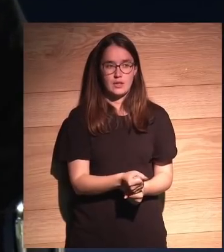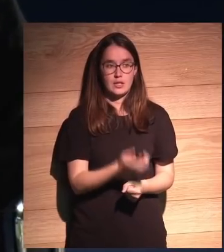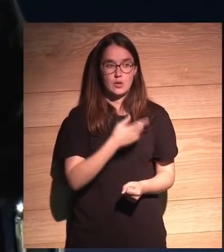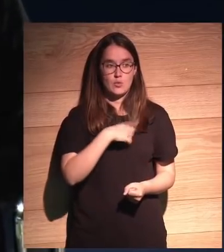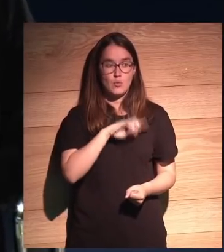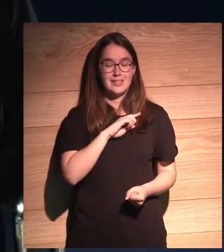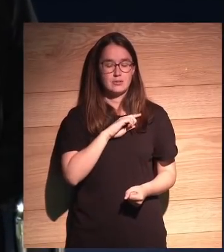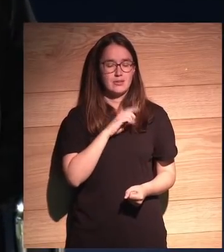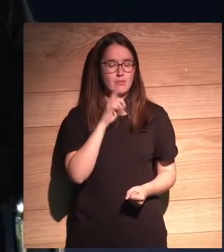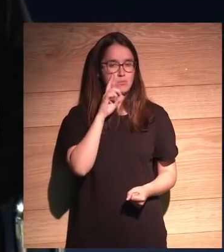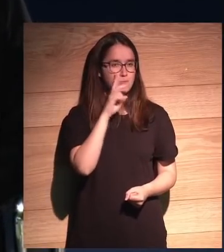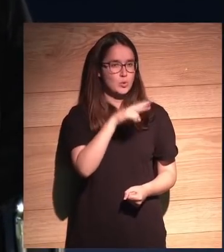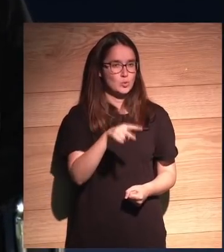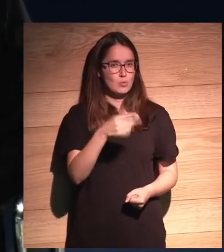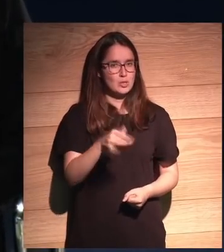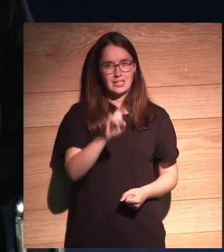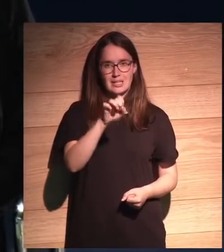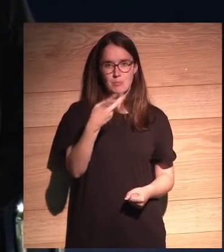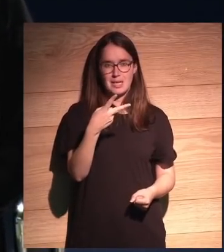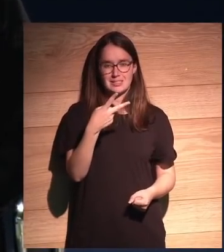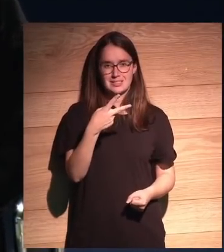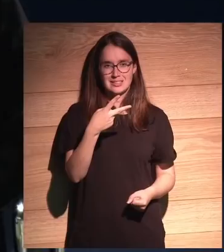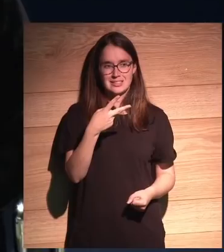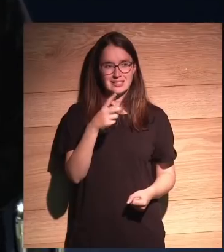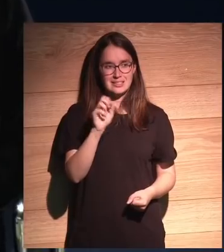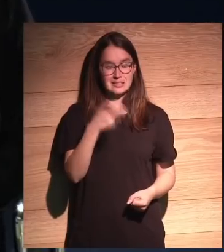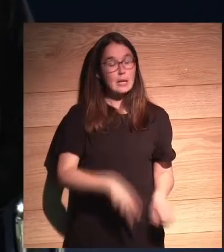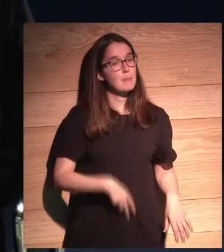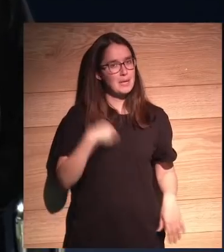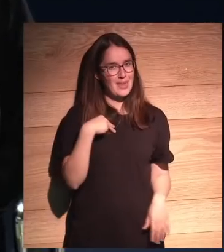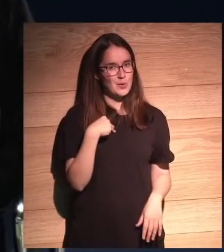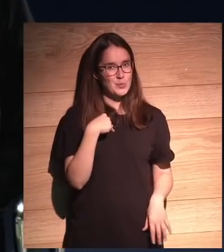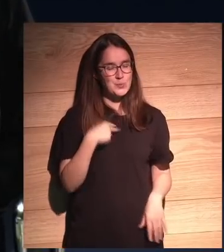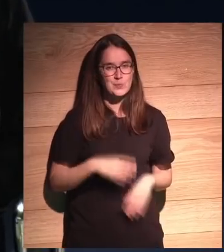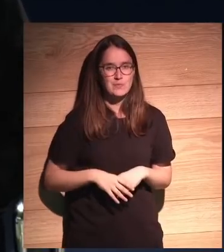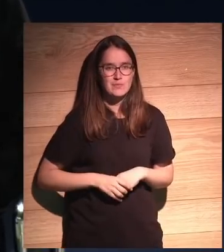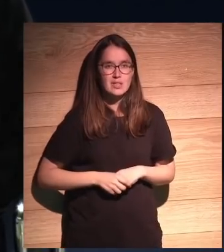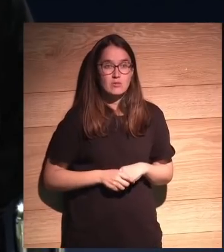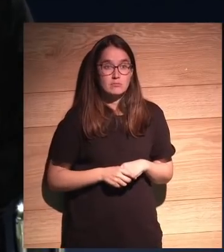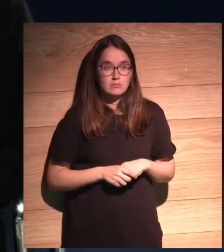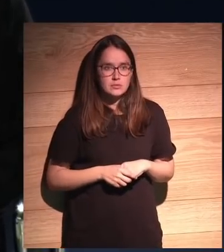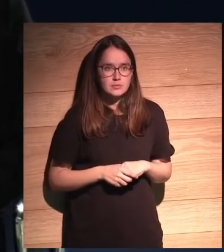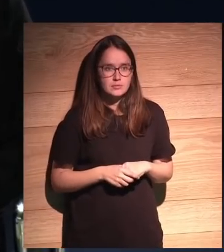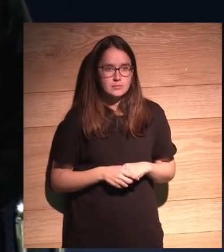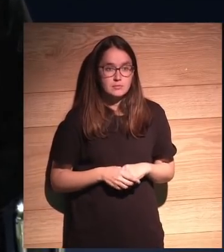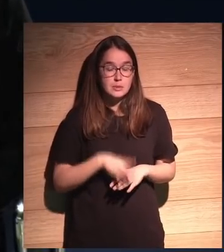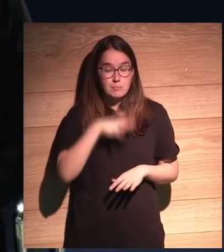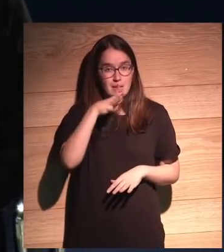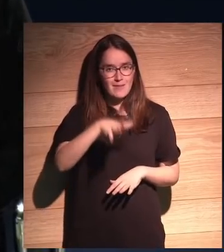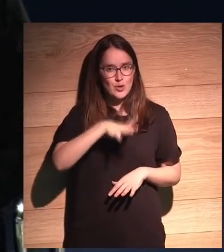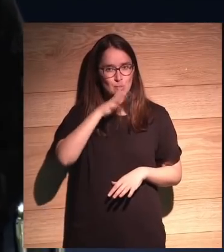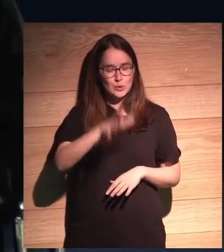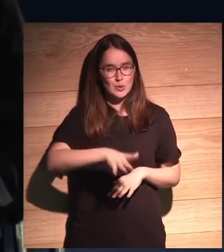nuestro gran museo, ¿no? De nuestro adorado Museo del Prado. Y no deja de ser